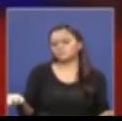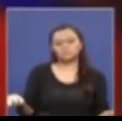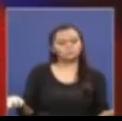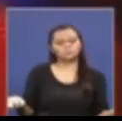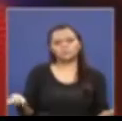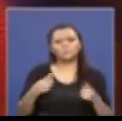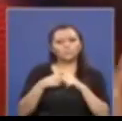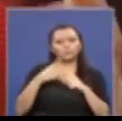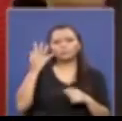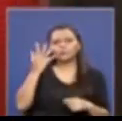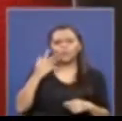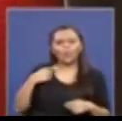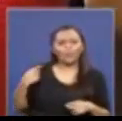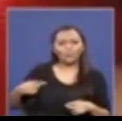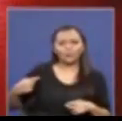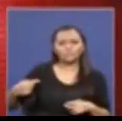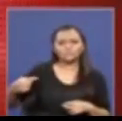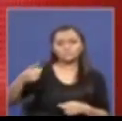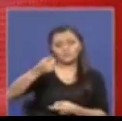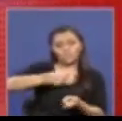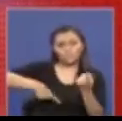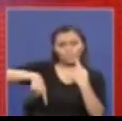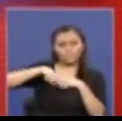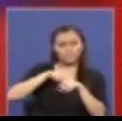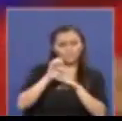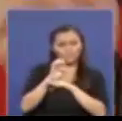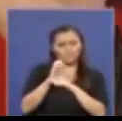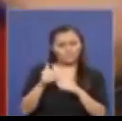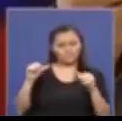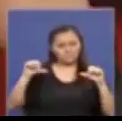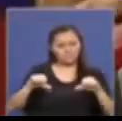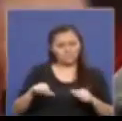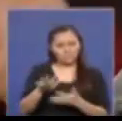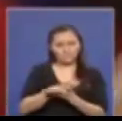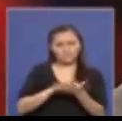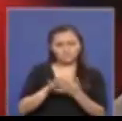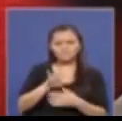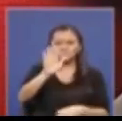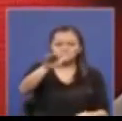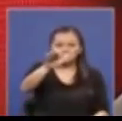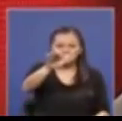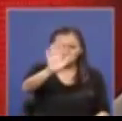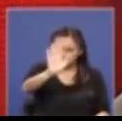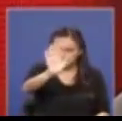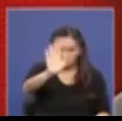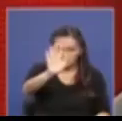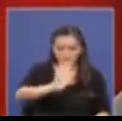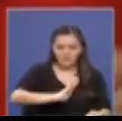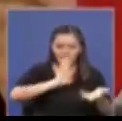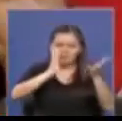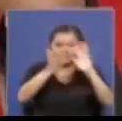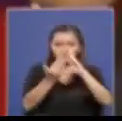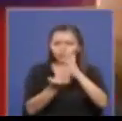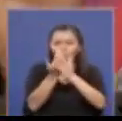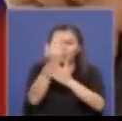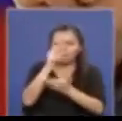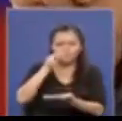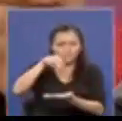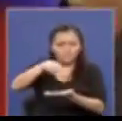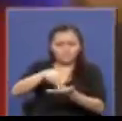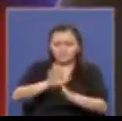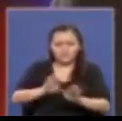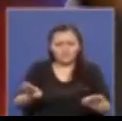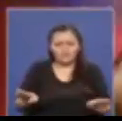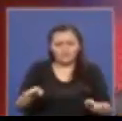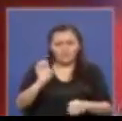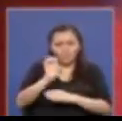eso nos bombardean todos los días. Quieren volver al viejo país. Que ya se enteren que aquí está la Revolución Ciudadana y ese viejo